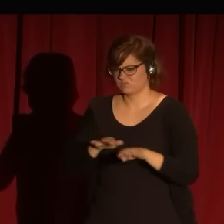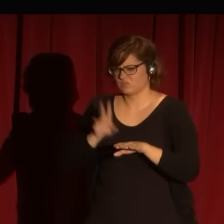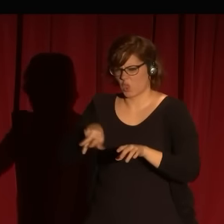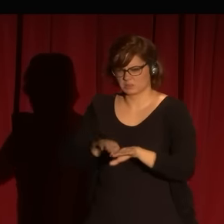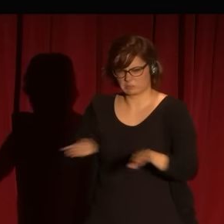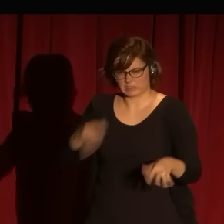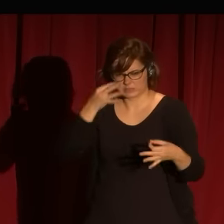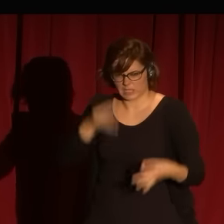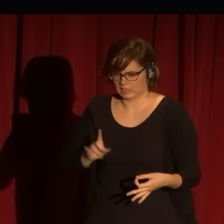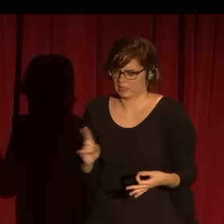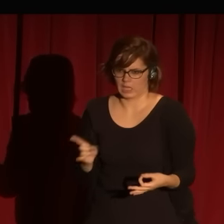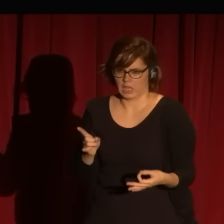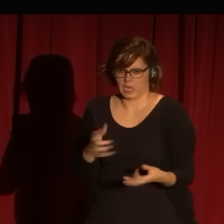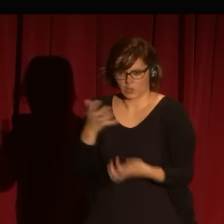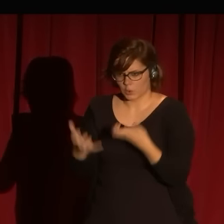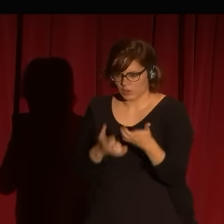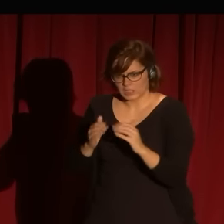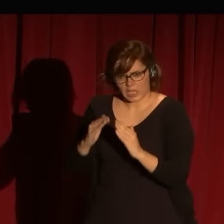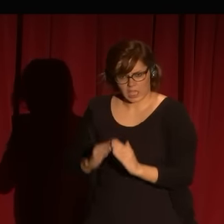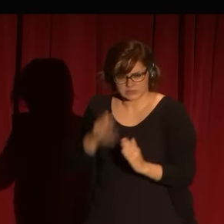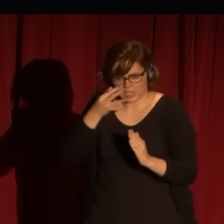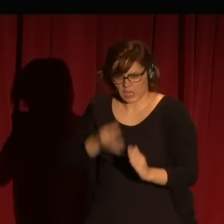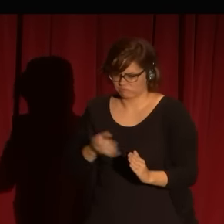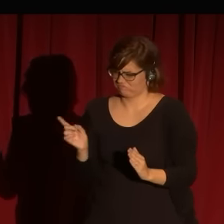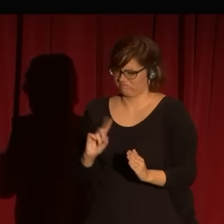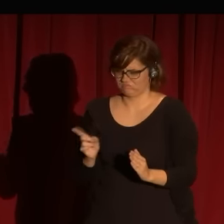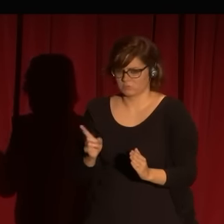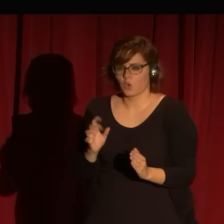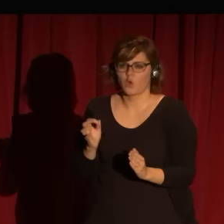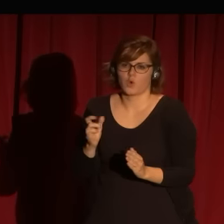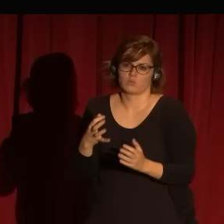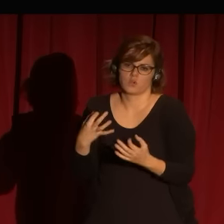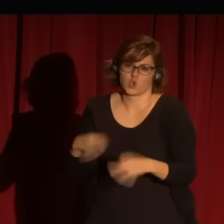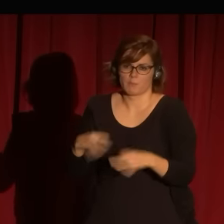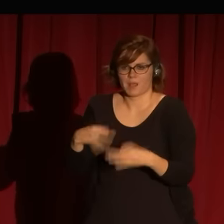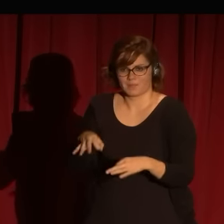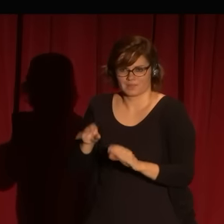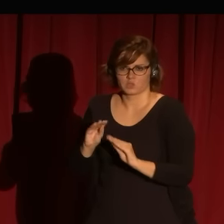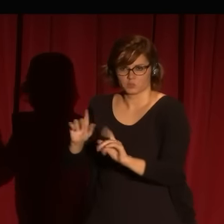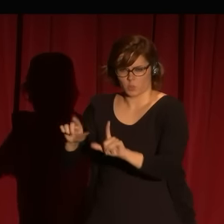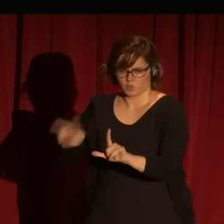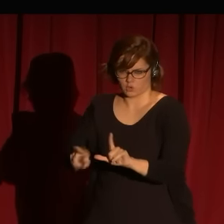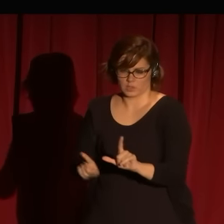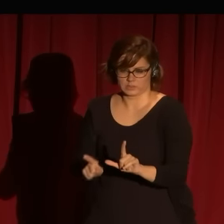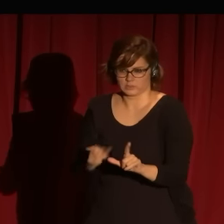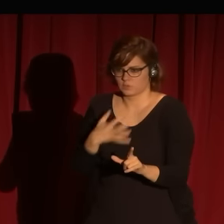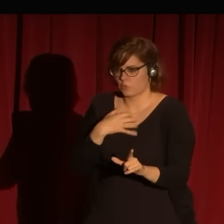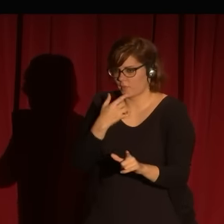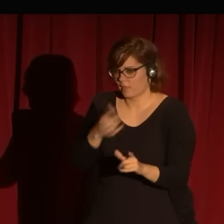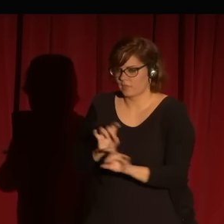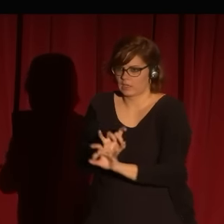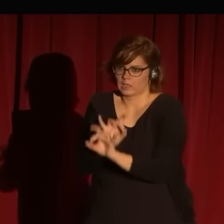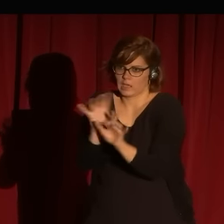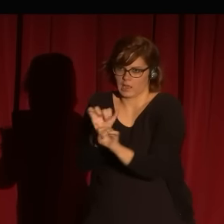verdad de una cocina de una casa de verdad O por lo menos la mayoría de los cuadros de ella no lo son y por lo tanto no podemos decir tan